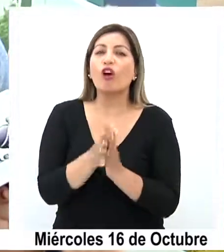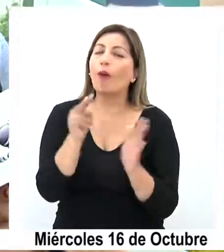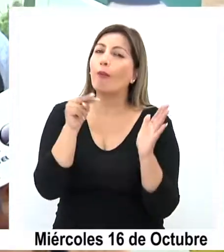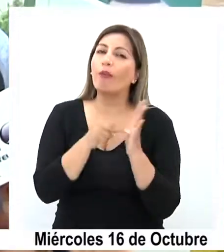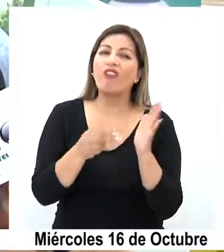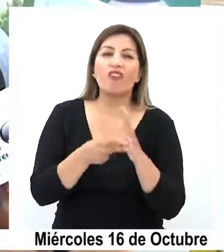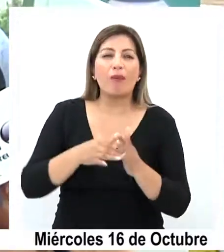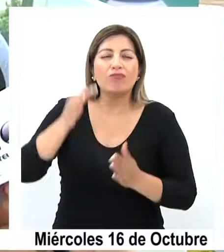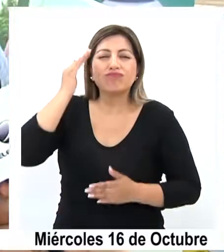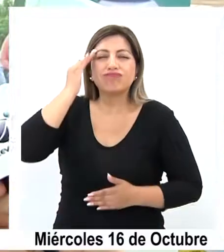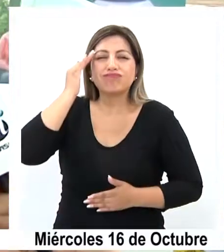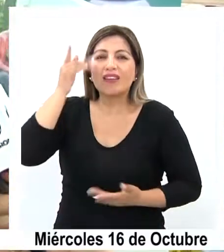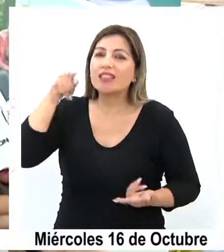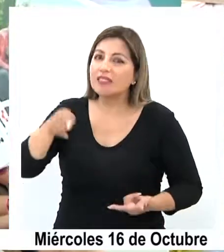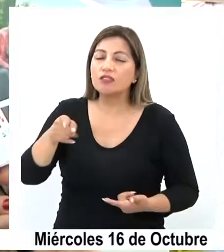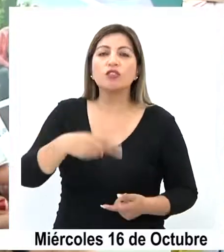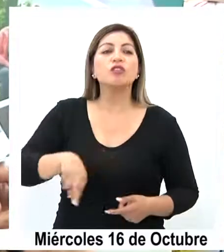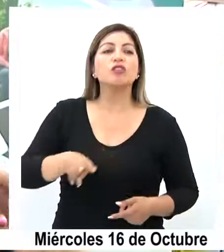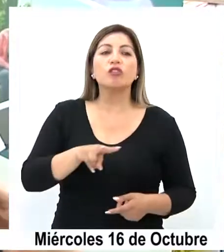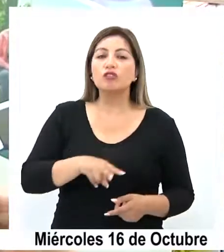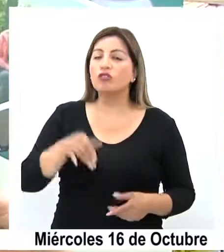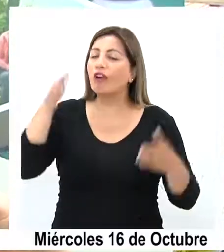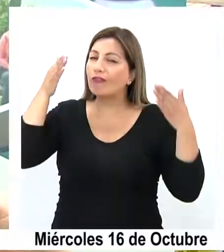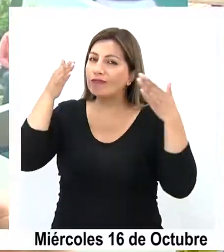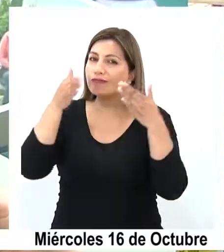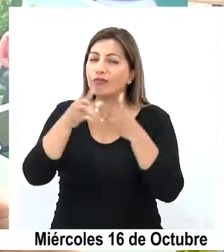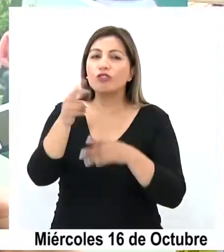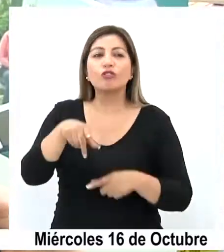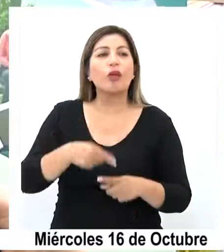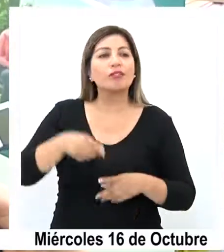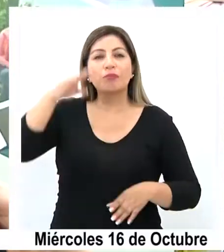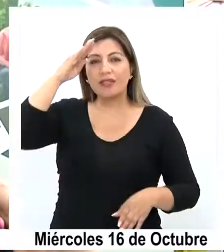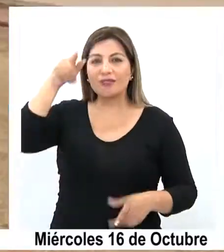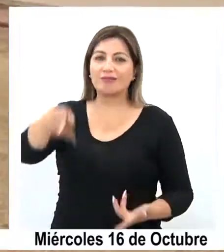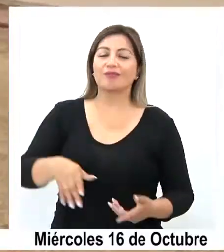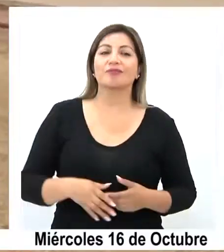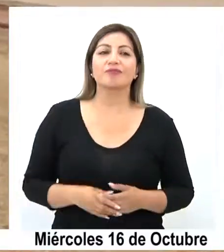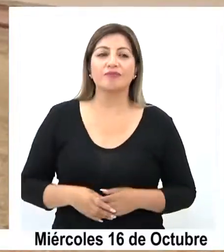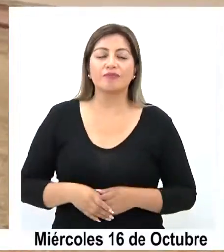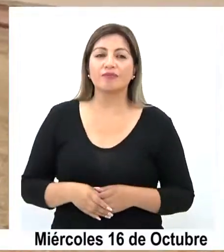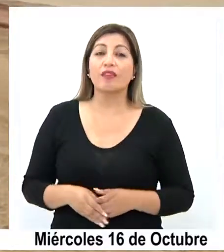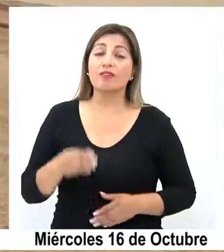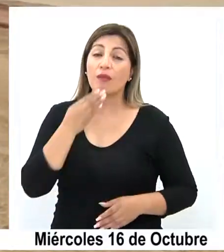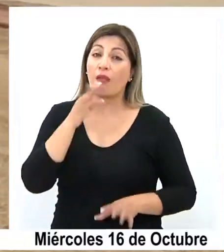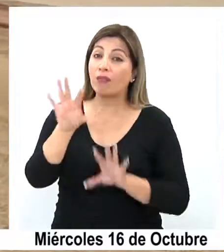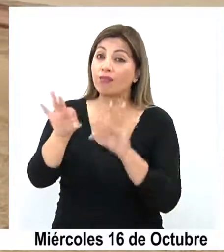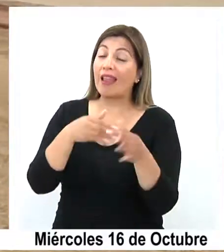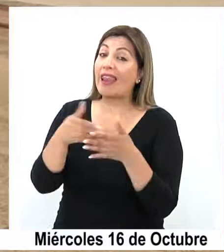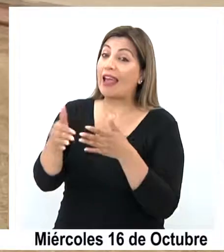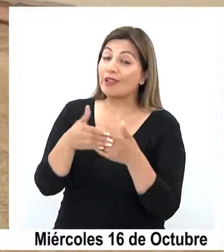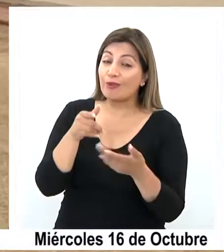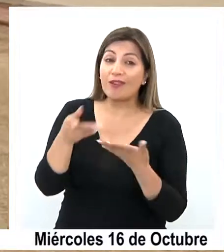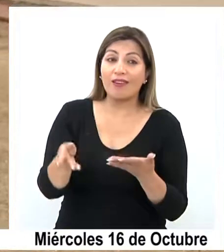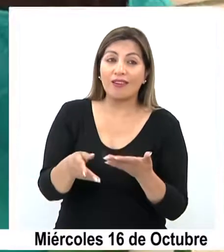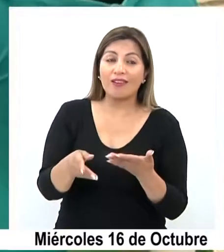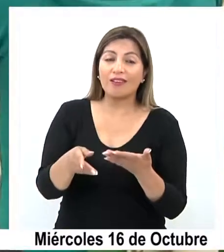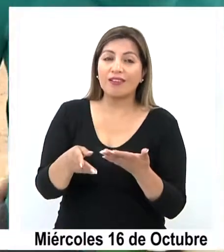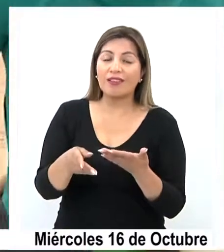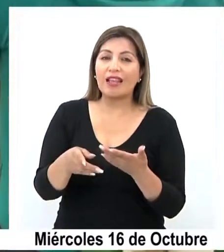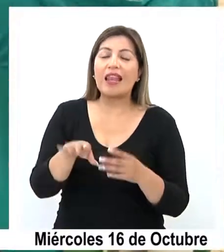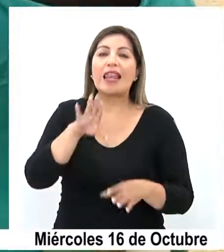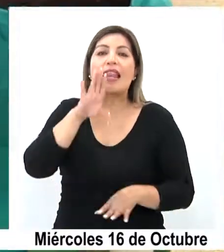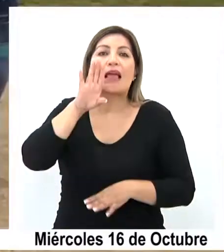todos estos problemas de salud mental que es lo que nosotros nos dedicamos y somos expertos en el área. Hay alternativas naturales que ayudan a